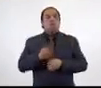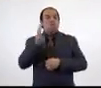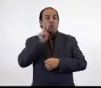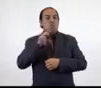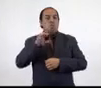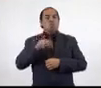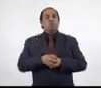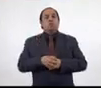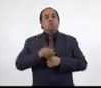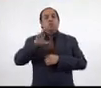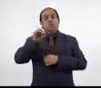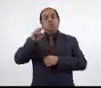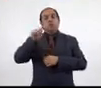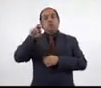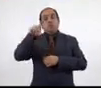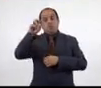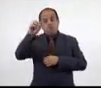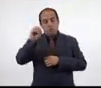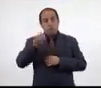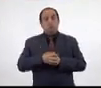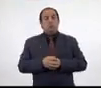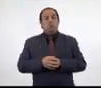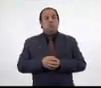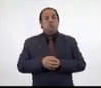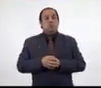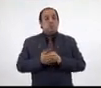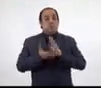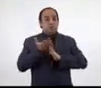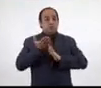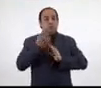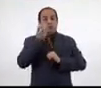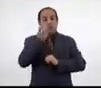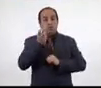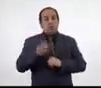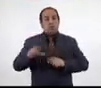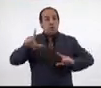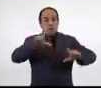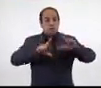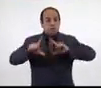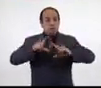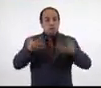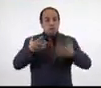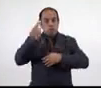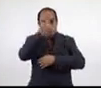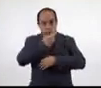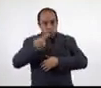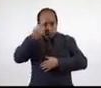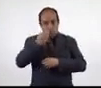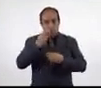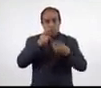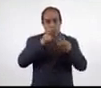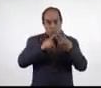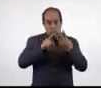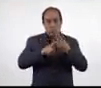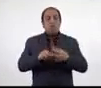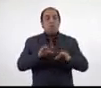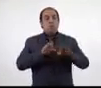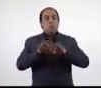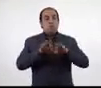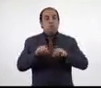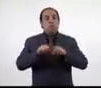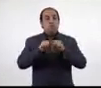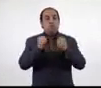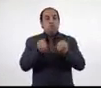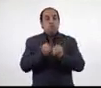por parte de los laboratorios que llevarán a cabo este levantamiento. Y tres, trabajadores del sistema de transporte colectivo